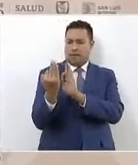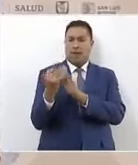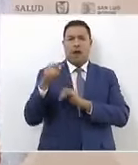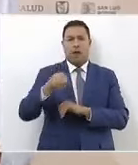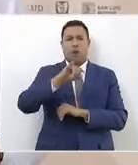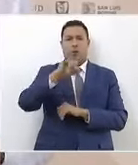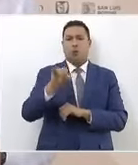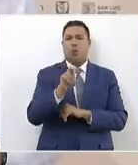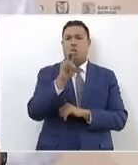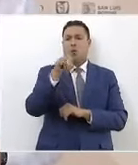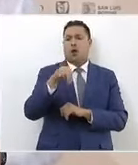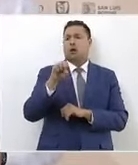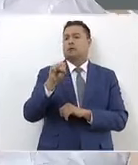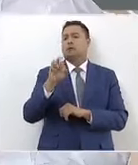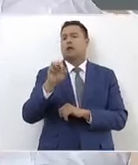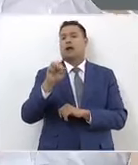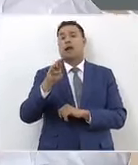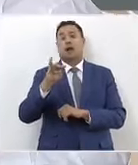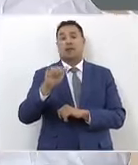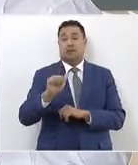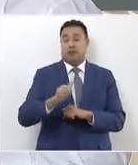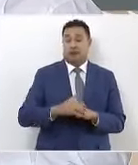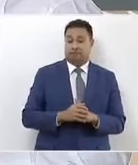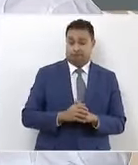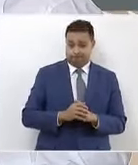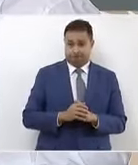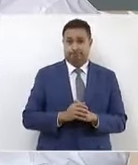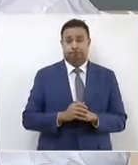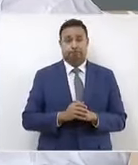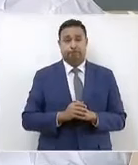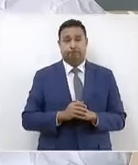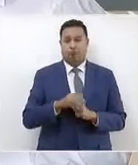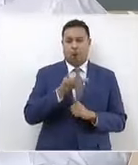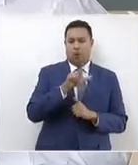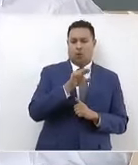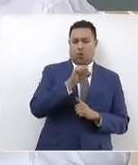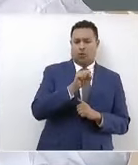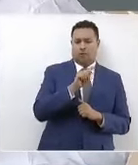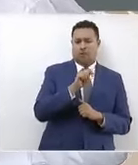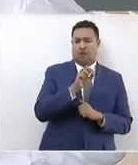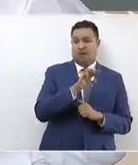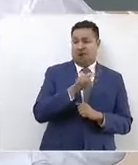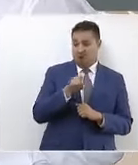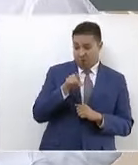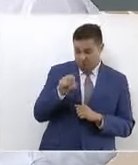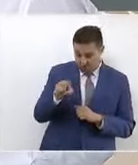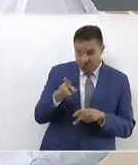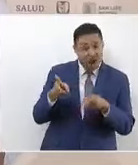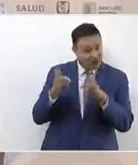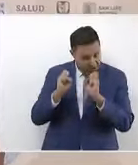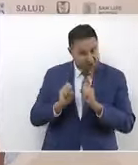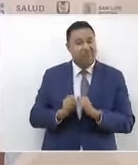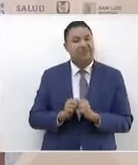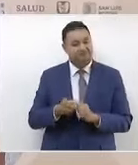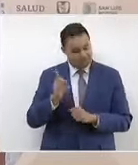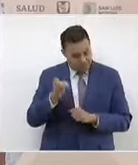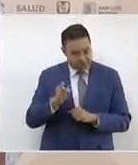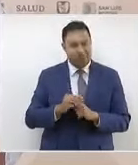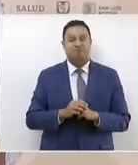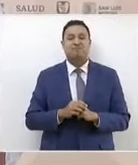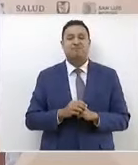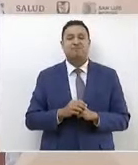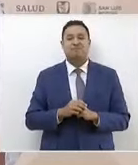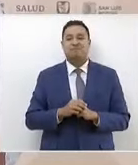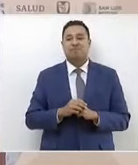Sarabia y le dice Luis Terrazas, de modo que usted es el bandido